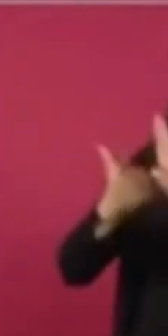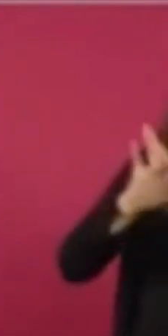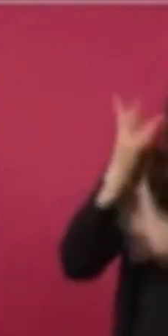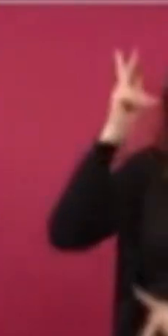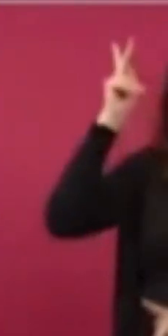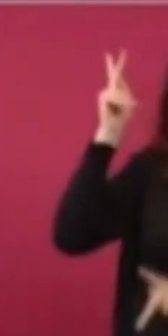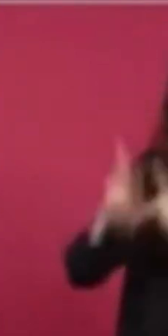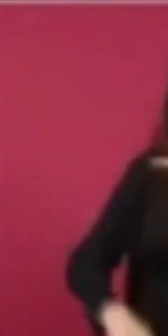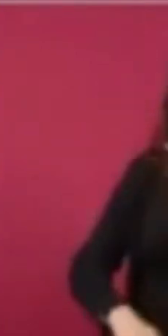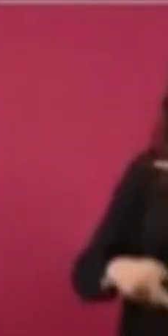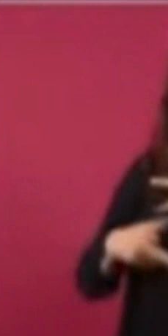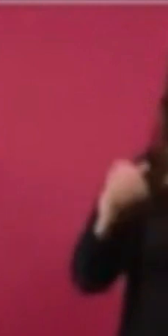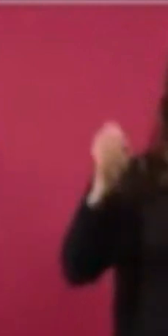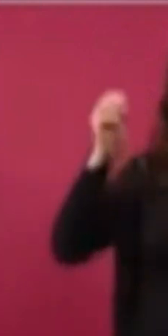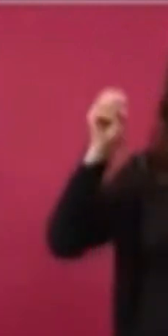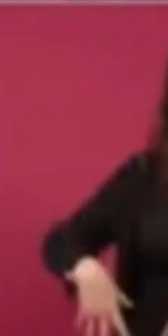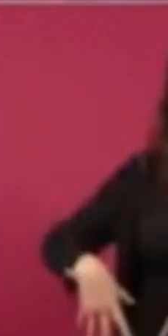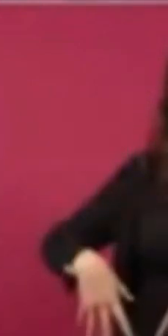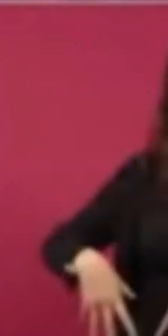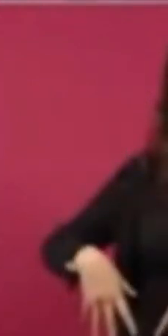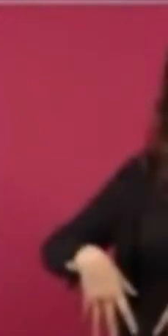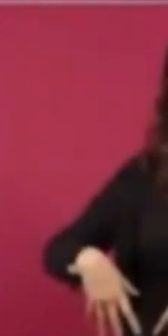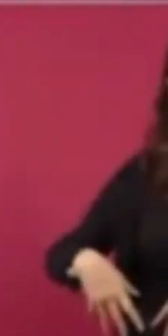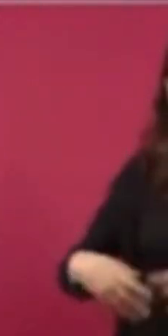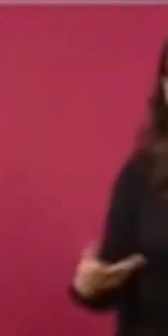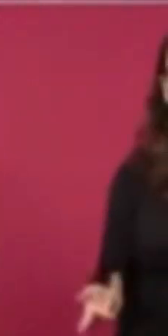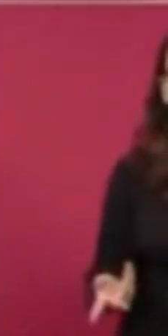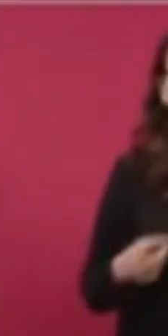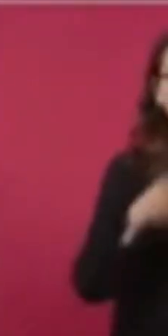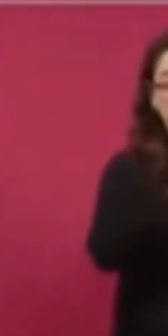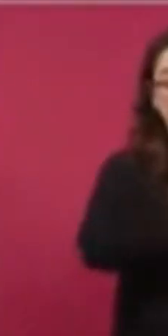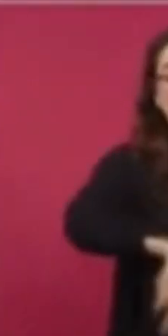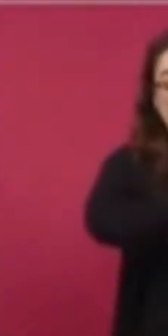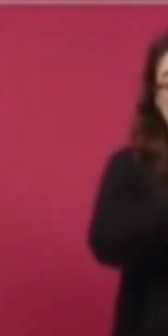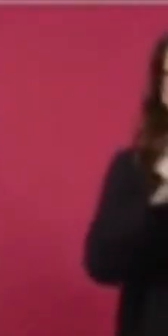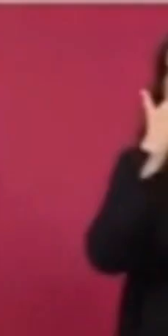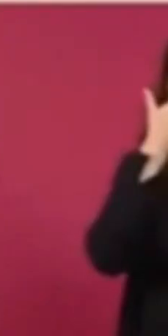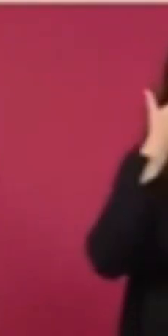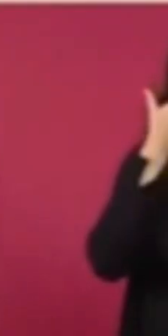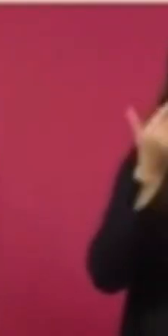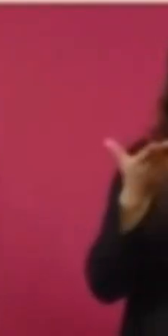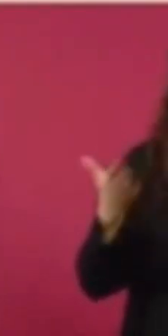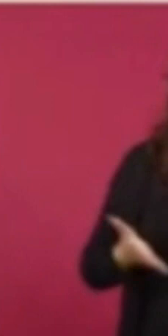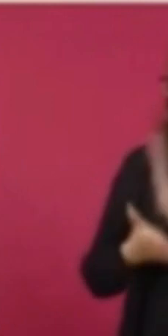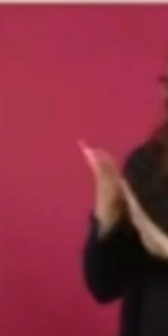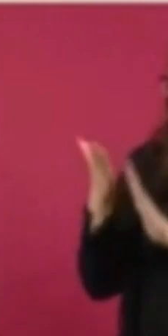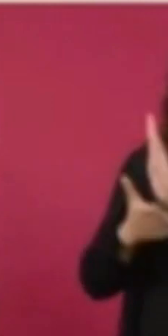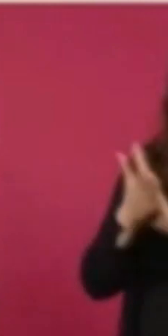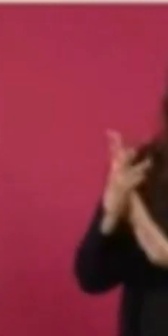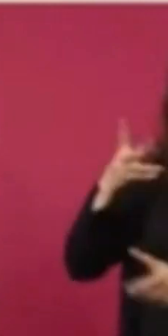como ha sido su intención. No estoy inventando nada, no estoy hablando al tanteo.